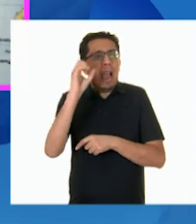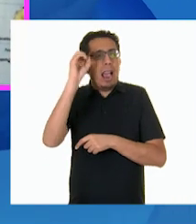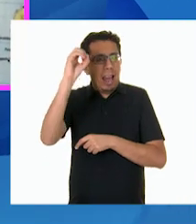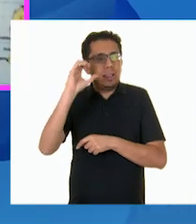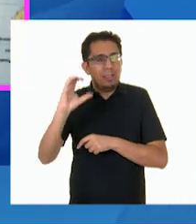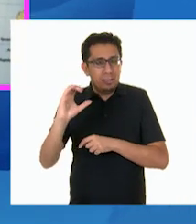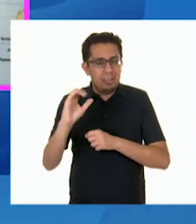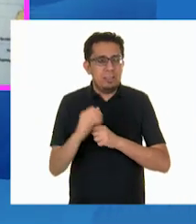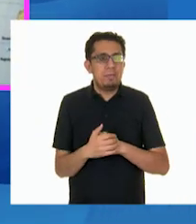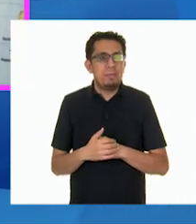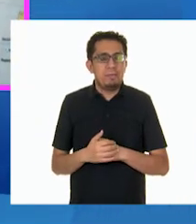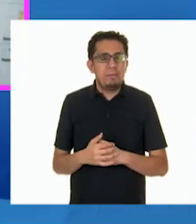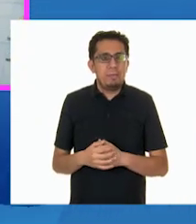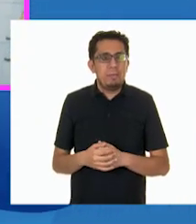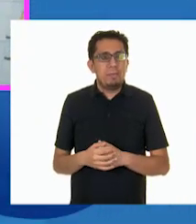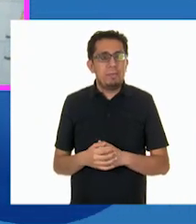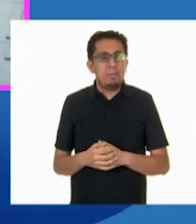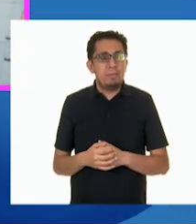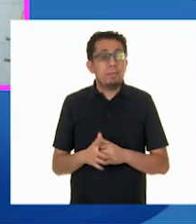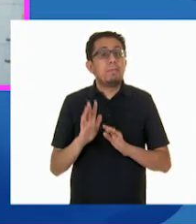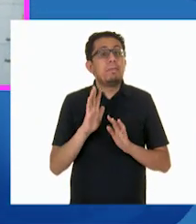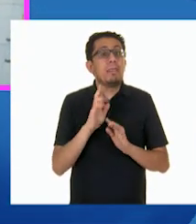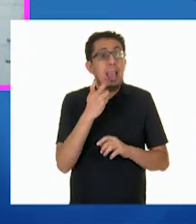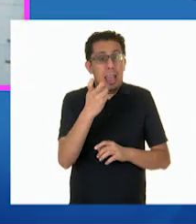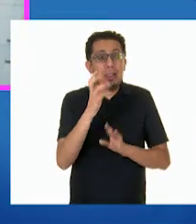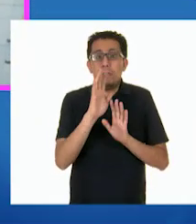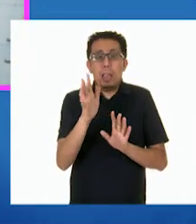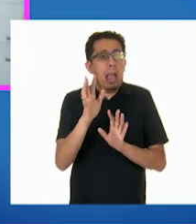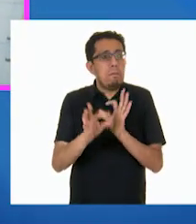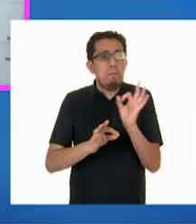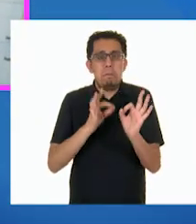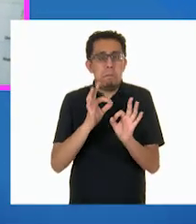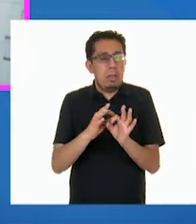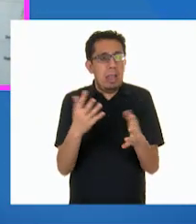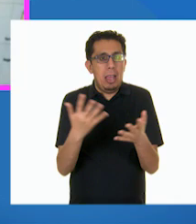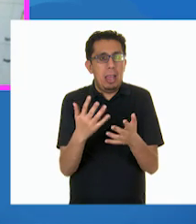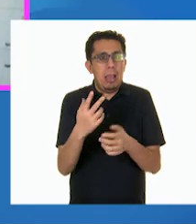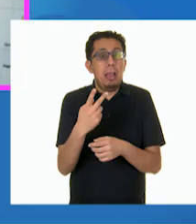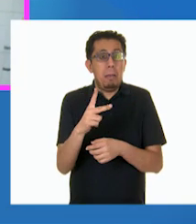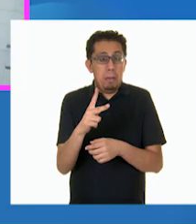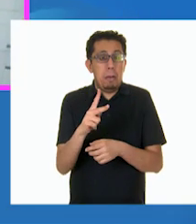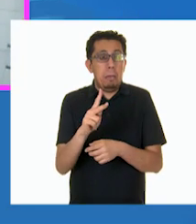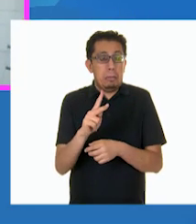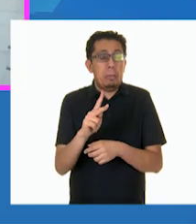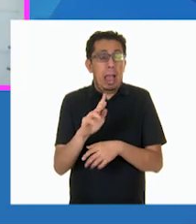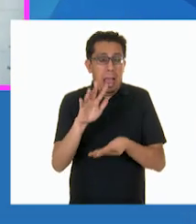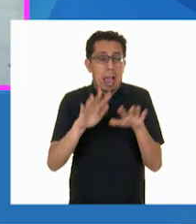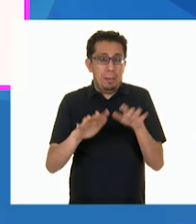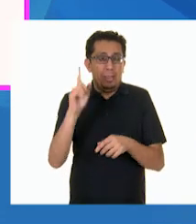centígrados. Eso es todo lo que tienes que hacer, aunque es un poco complicado.